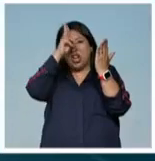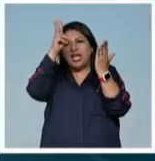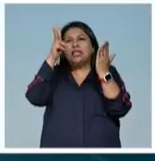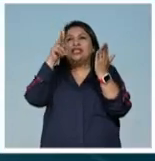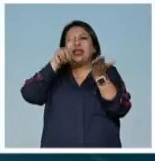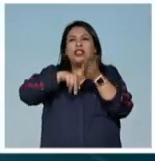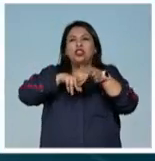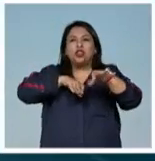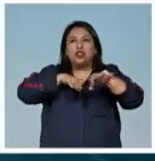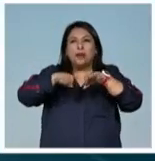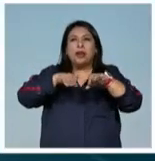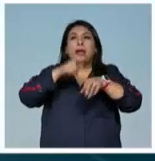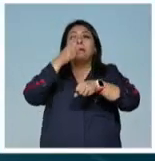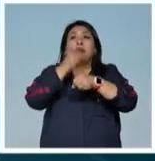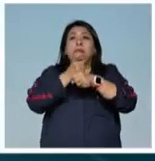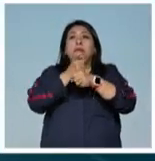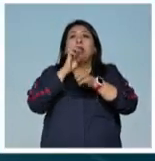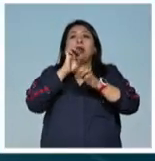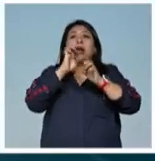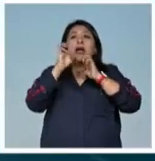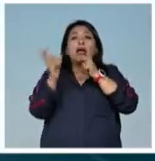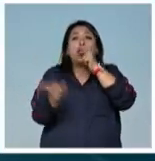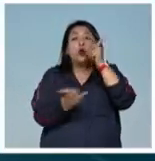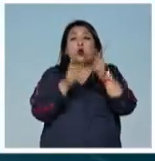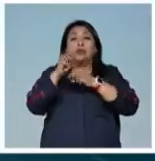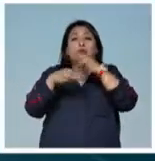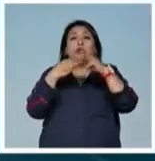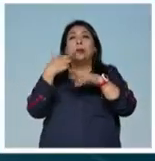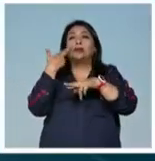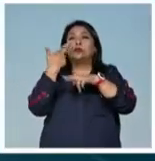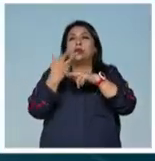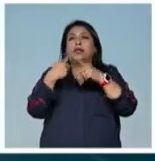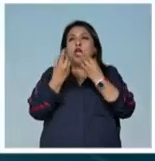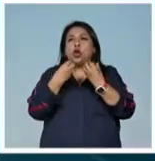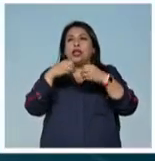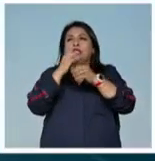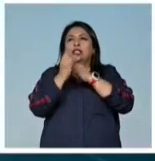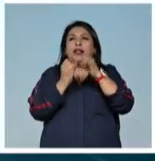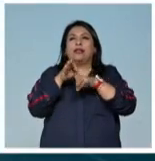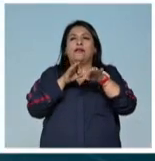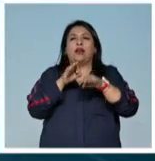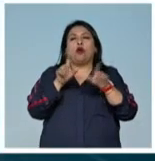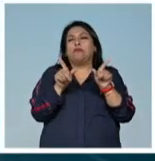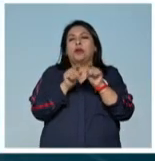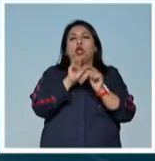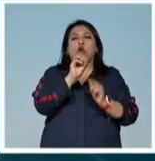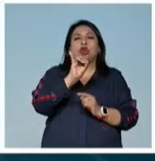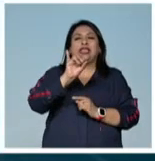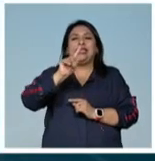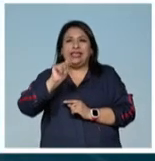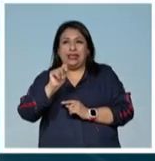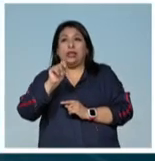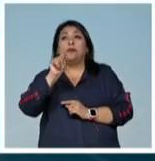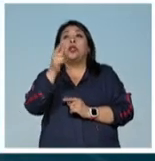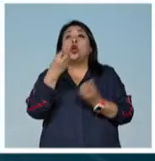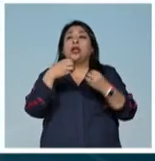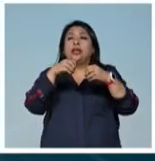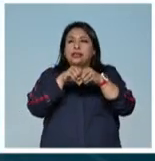el Trabajo, primera encuesta mundial, hecho por la Organización Internacional del Trabajo, la OIT, la Organización